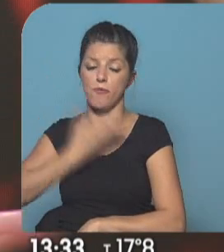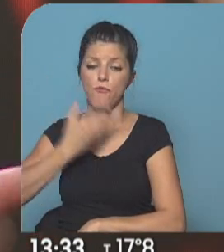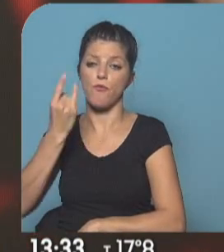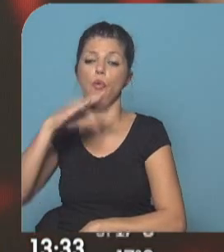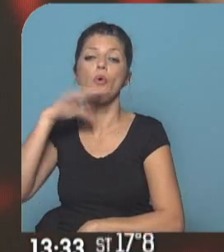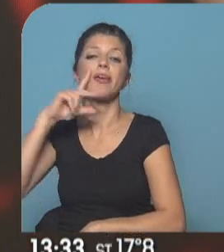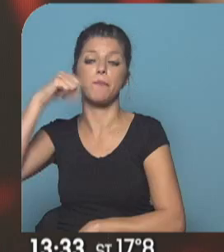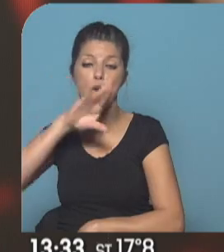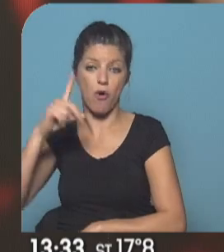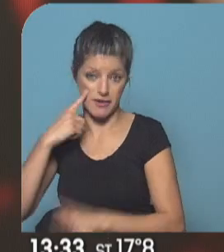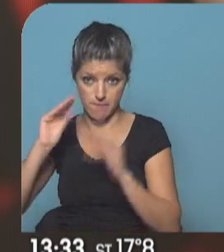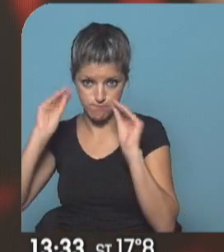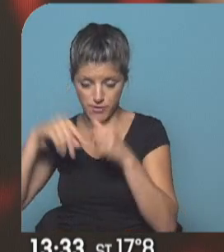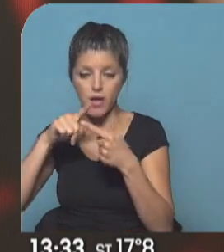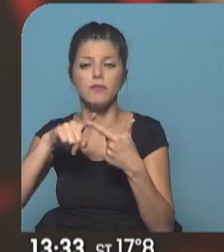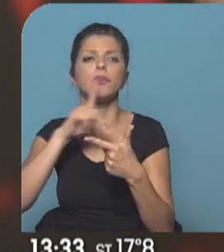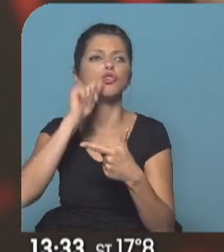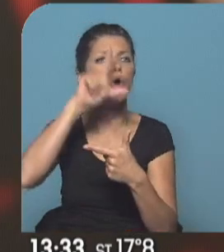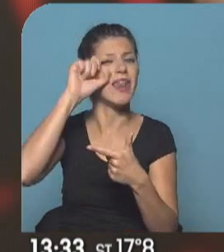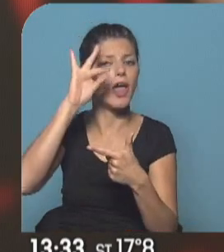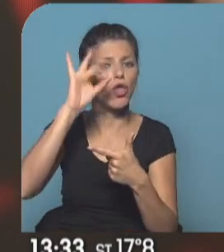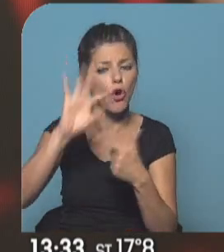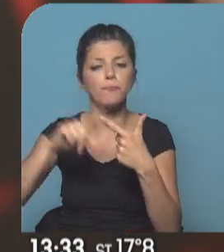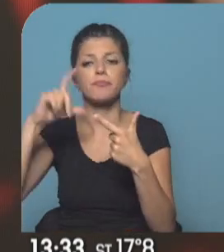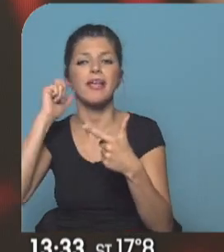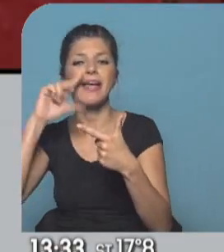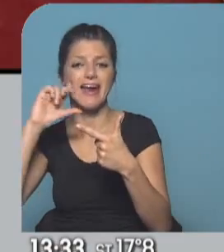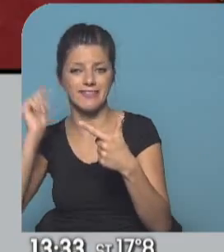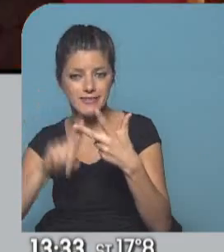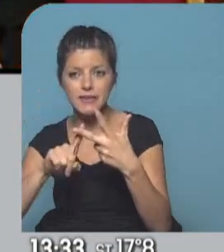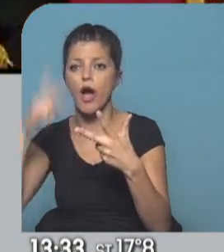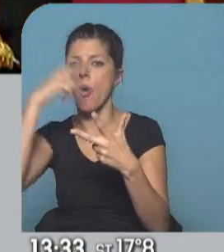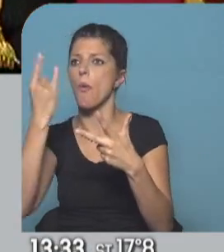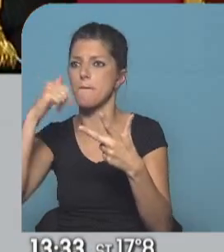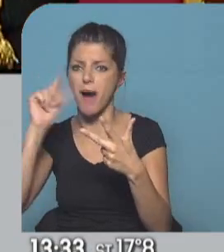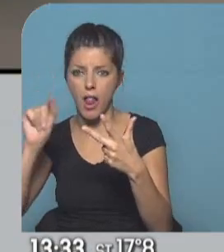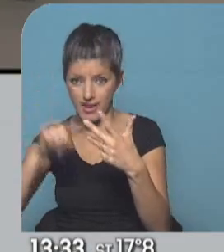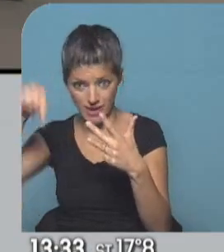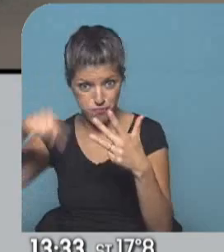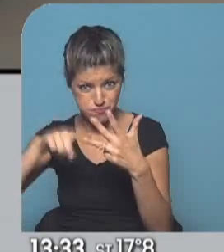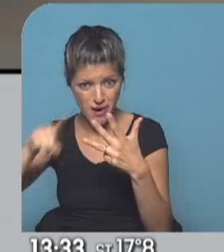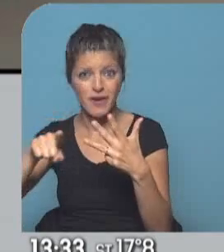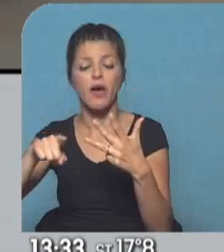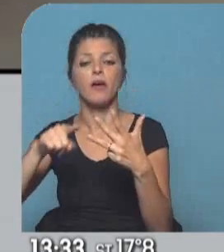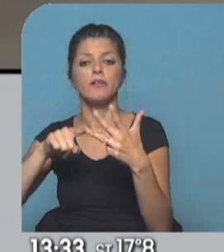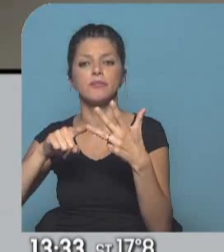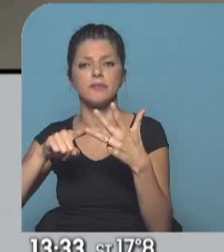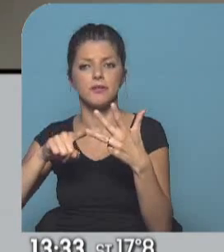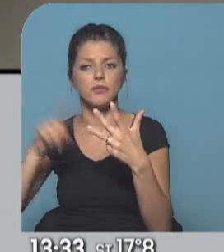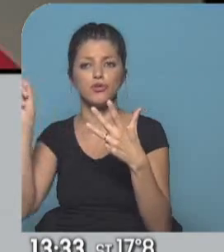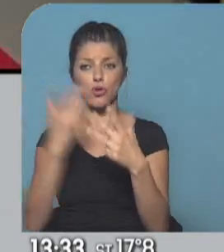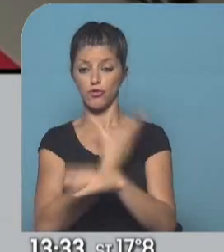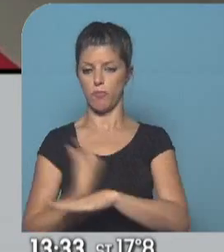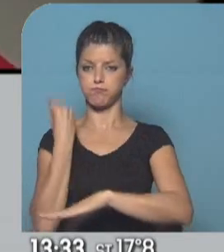Alan García, digamos, la segunda presidencia de Alan García, Ollanta Humala y ahora Kuczynski, asumen con una enorme expectativa, con una